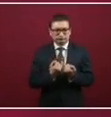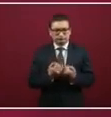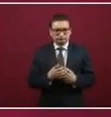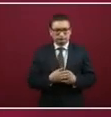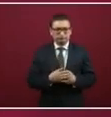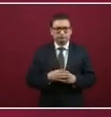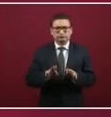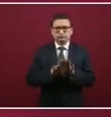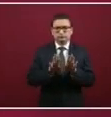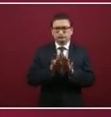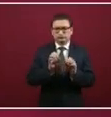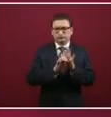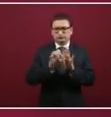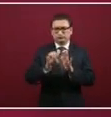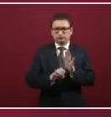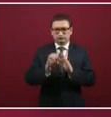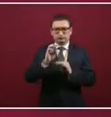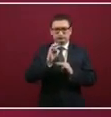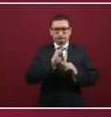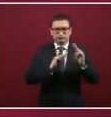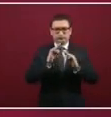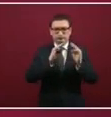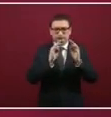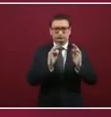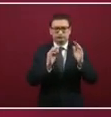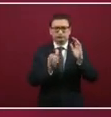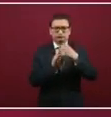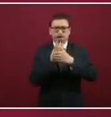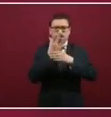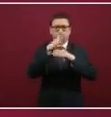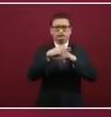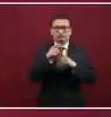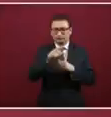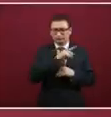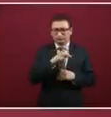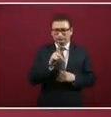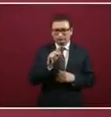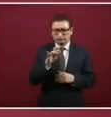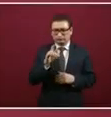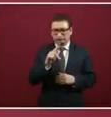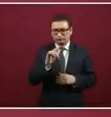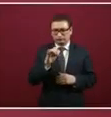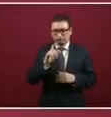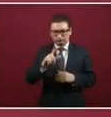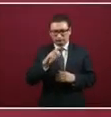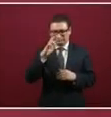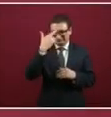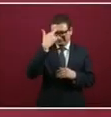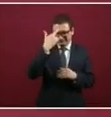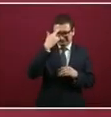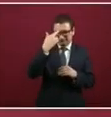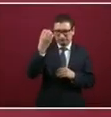del volcán del Popo. ¿Se acuerdan que se incrementó una fase de alerta?